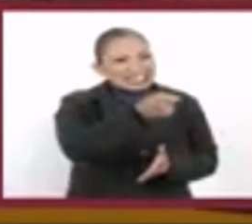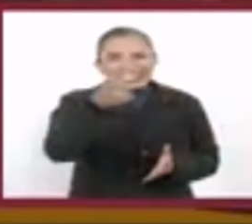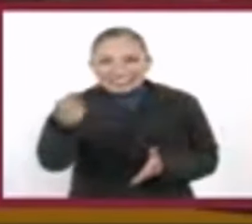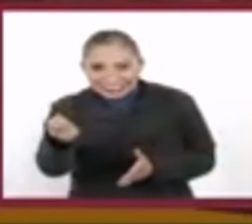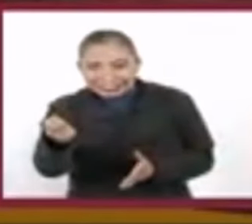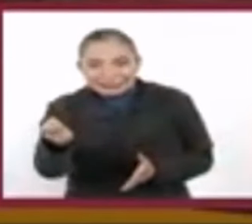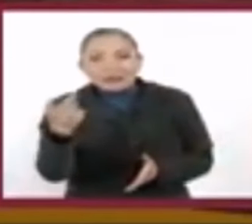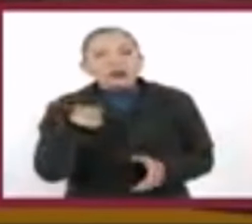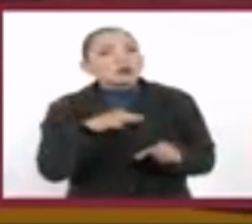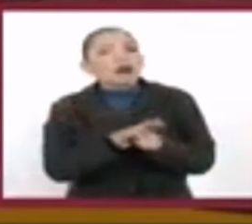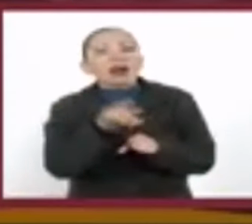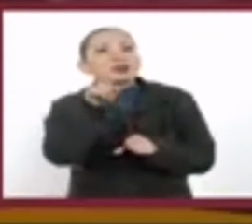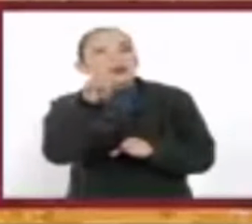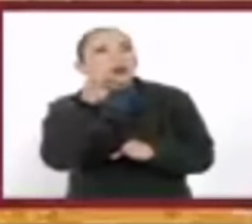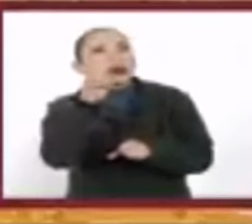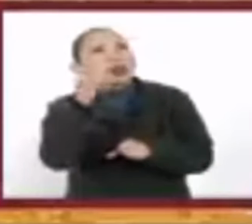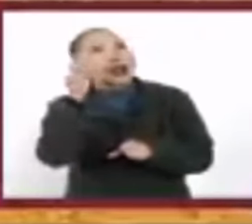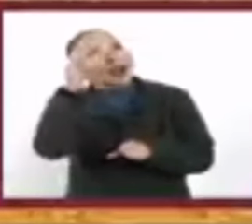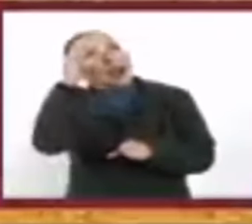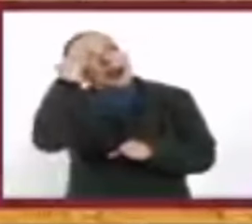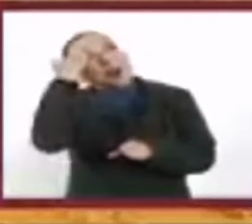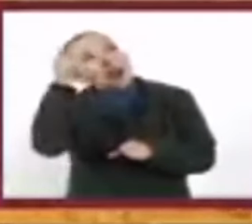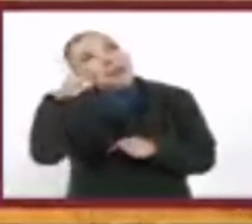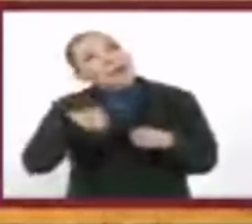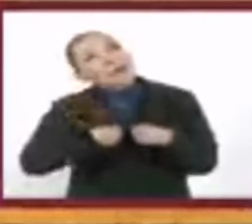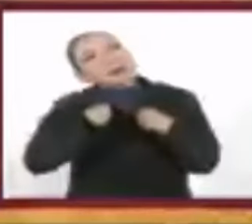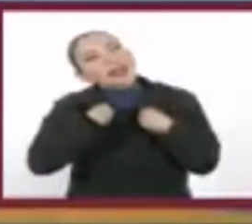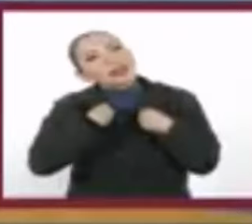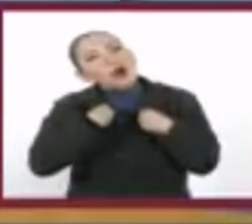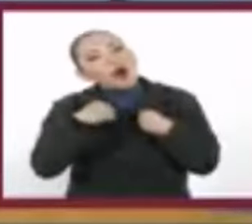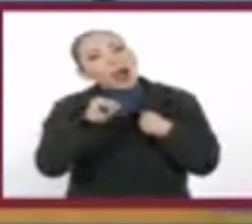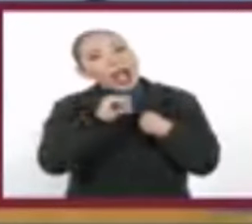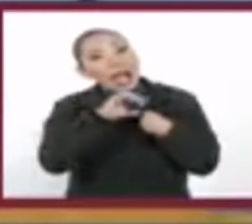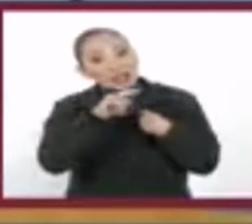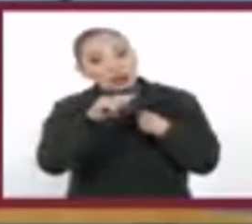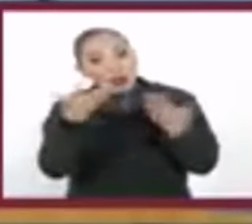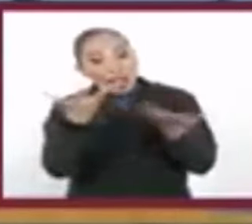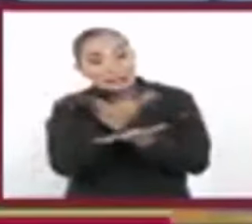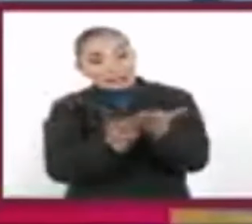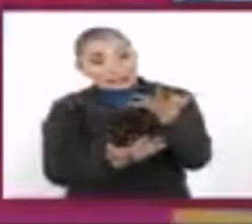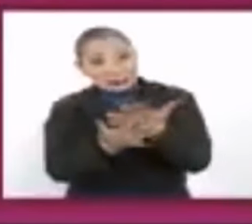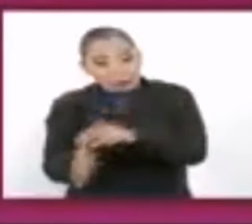todo esto, ¿en cuáles situaciones de la vida diaria se activa un acto reflejo?